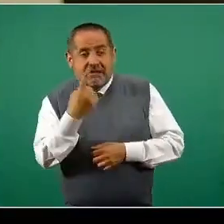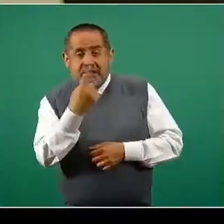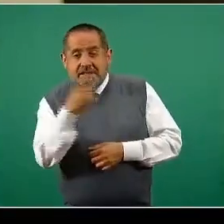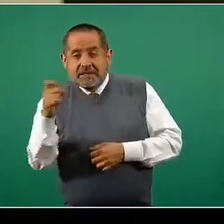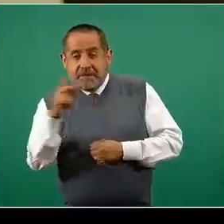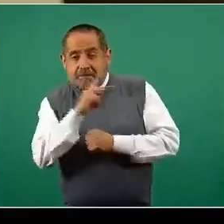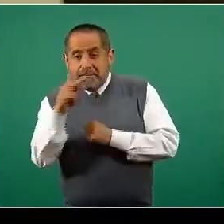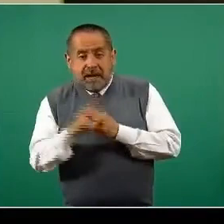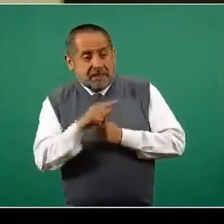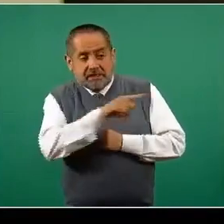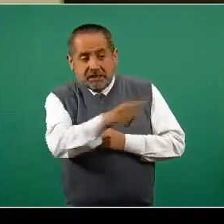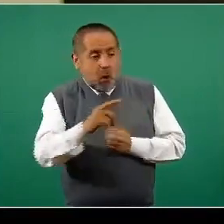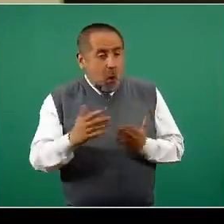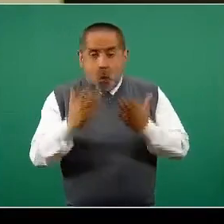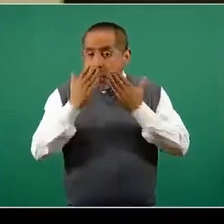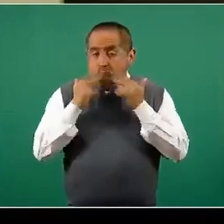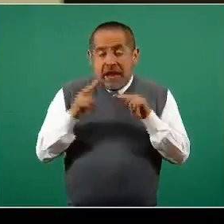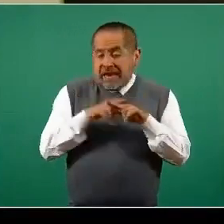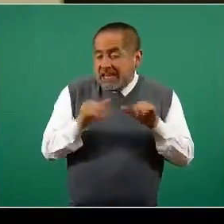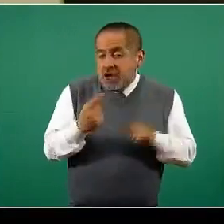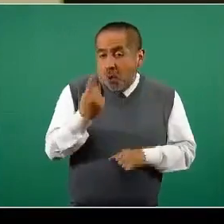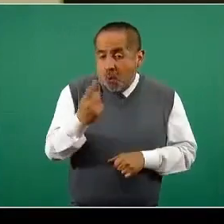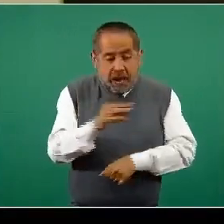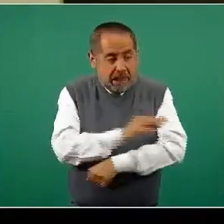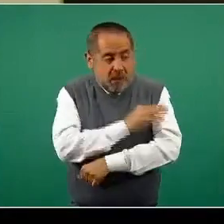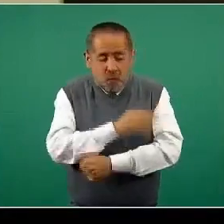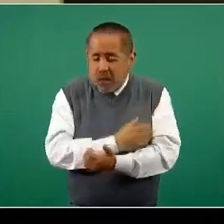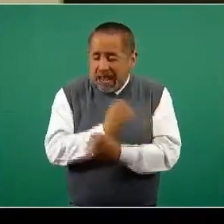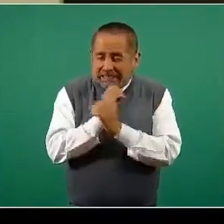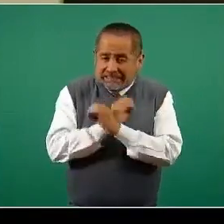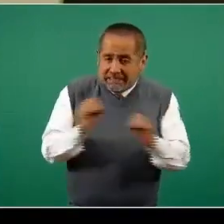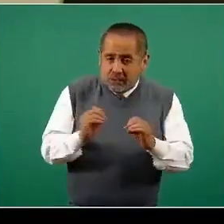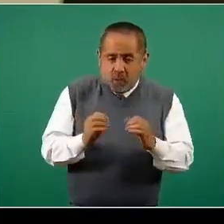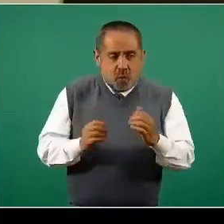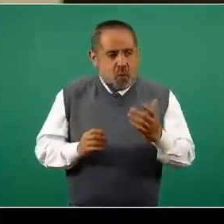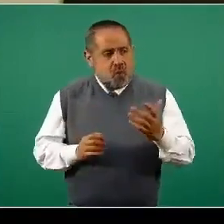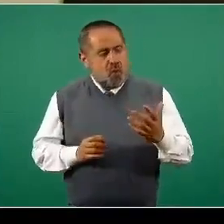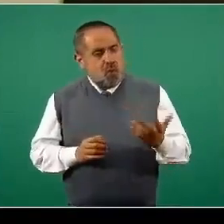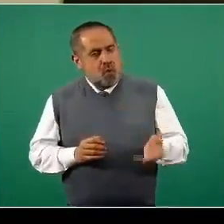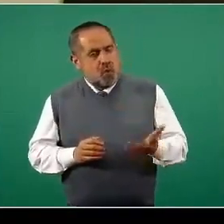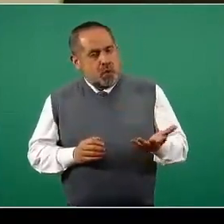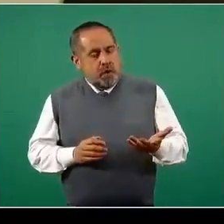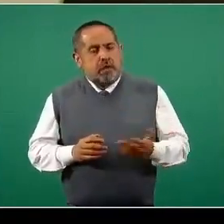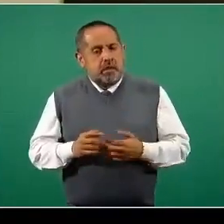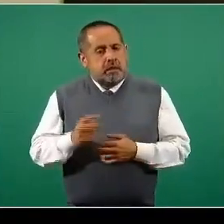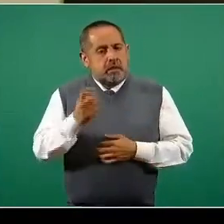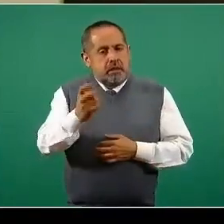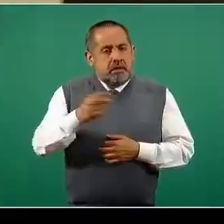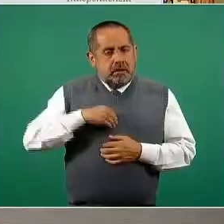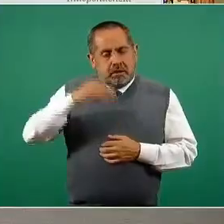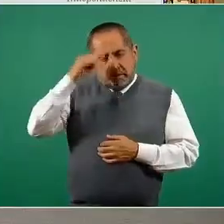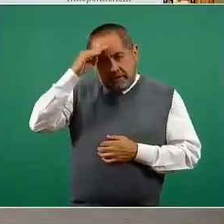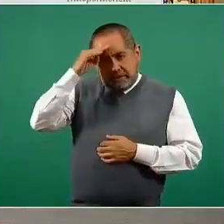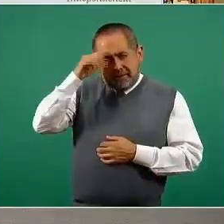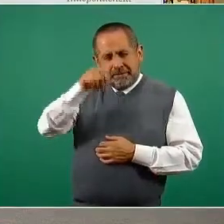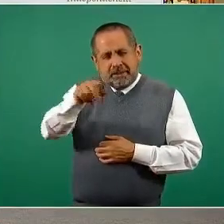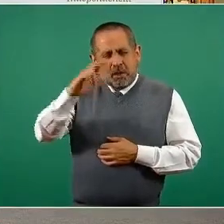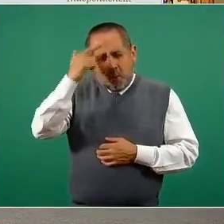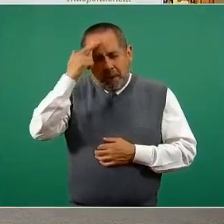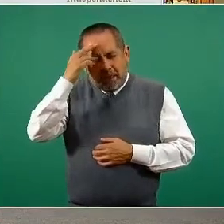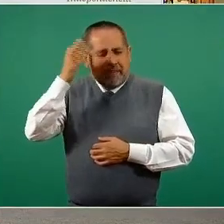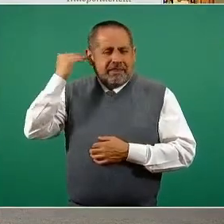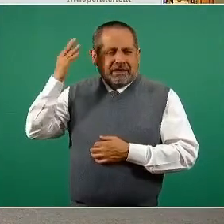vacuna. Entonces, la pregunta sería, en las oleadas finales de la influenza mal